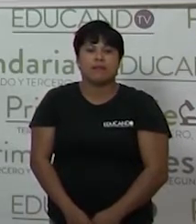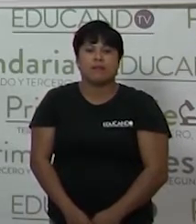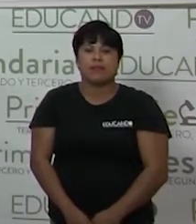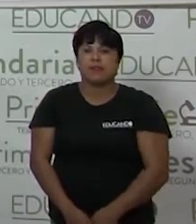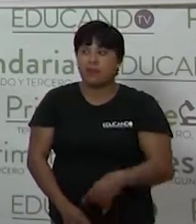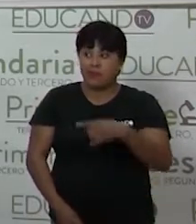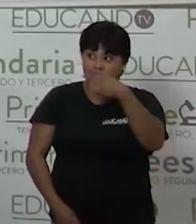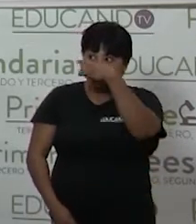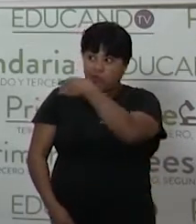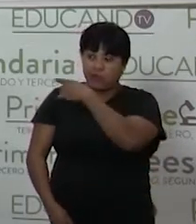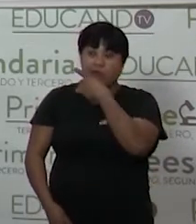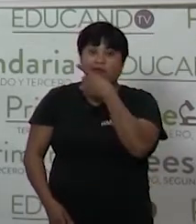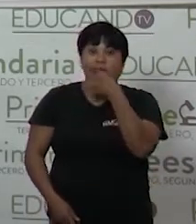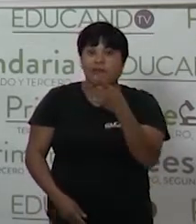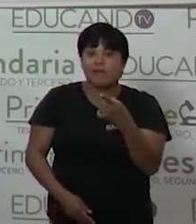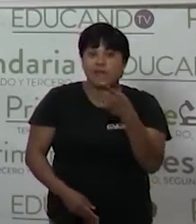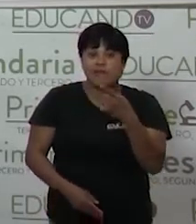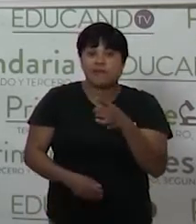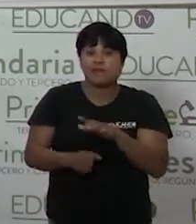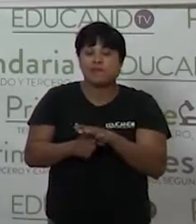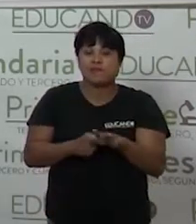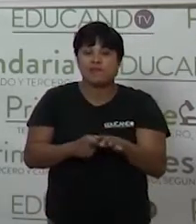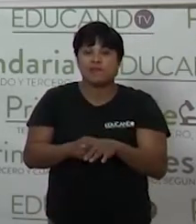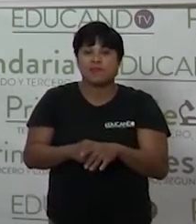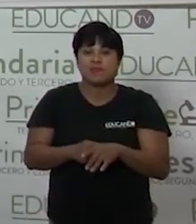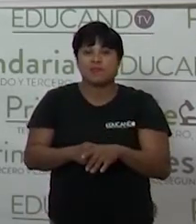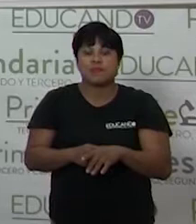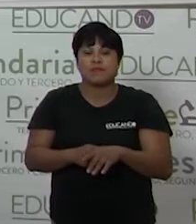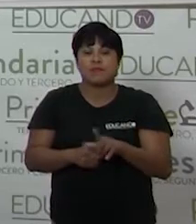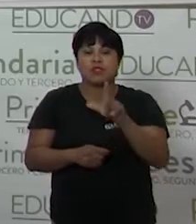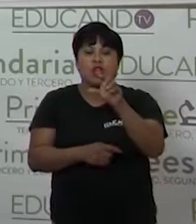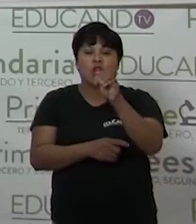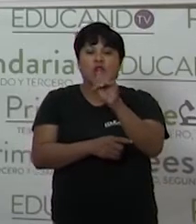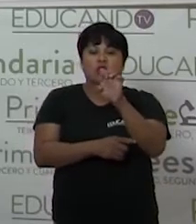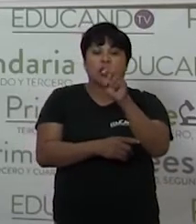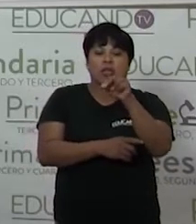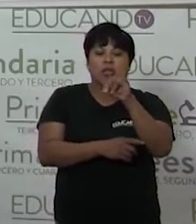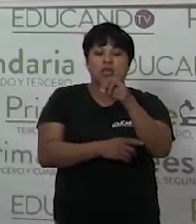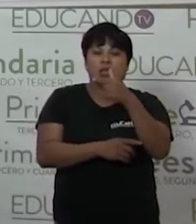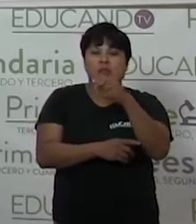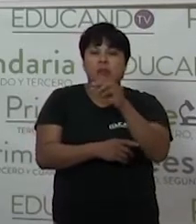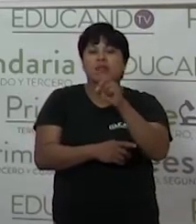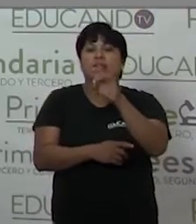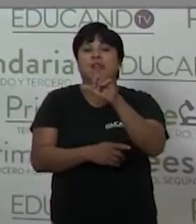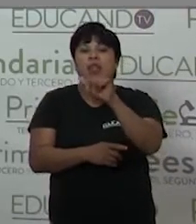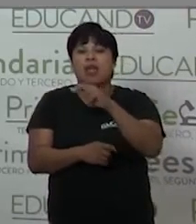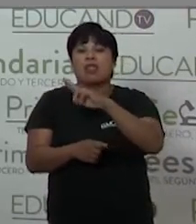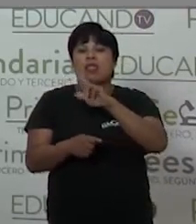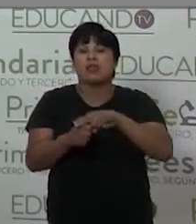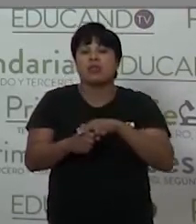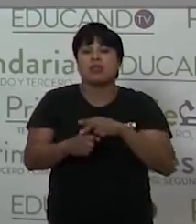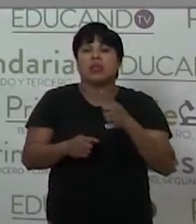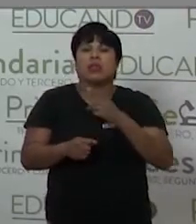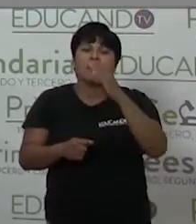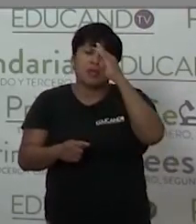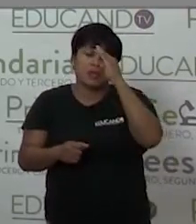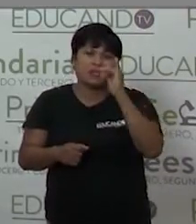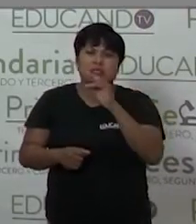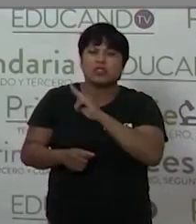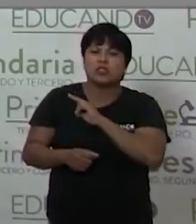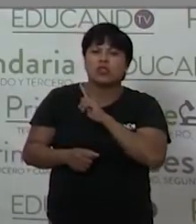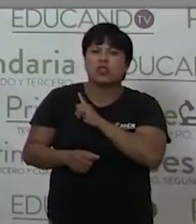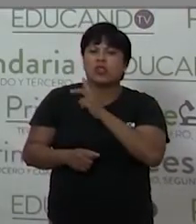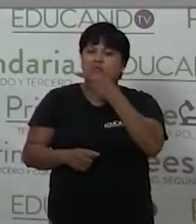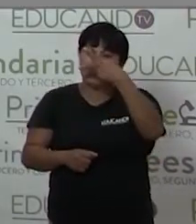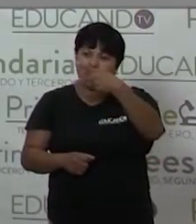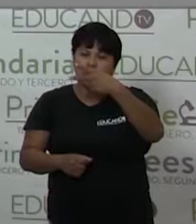y aquí dice los enigmas de la naturaleza qué te parece si tomamos estos